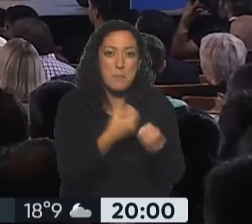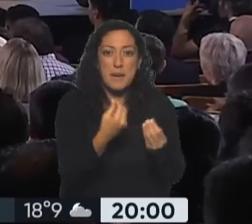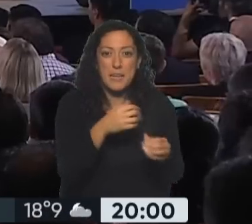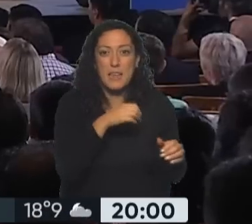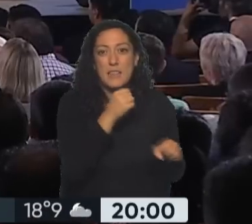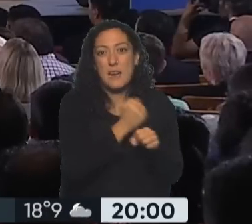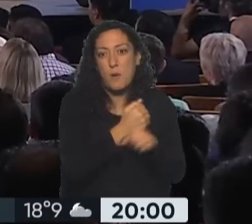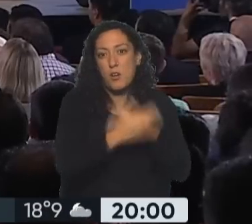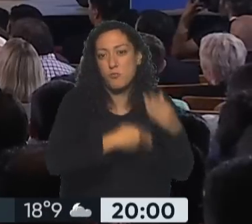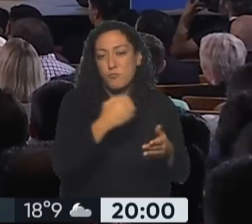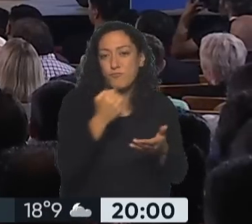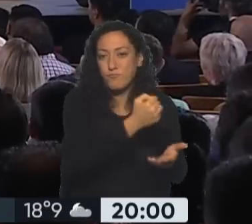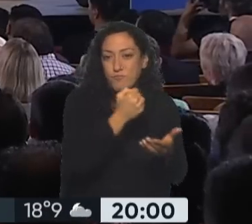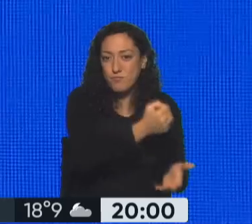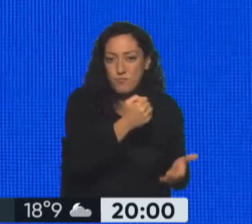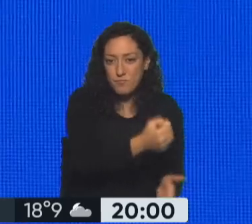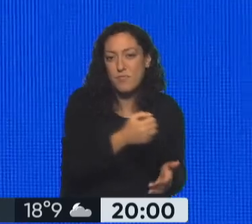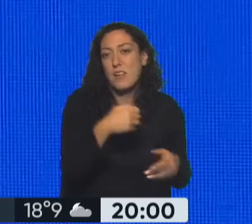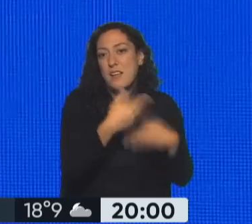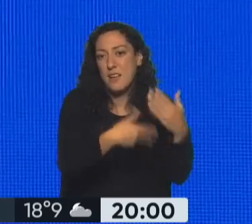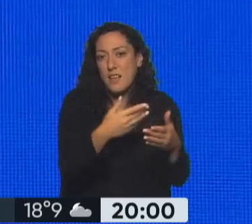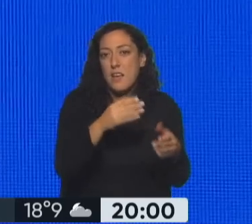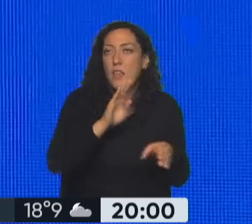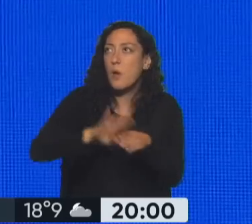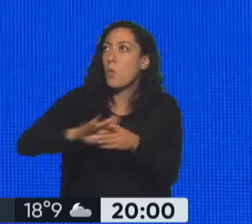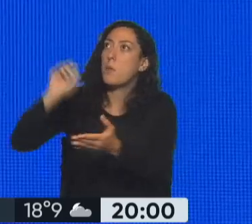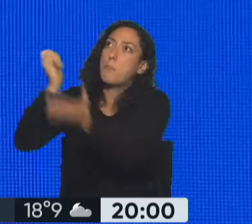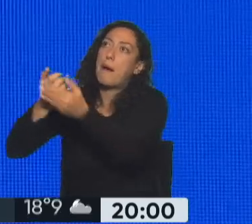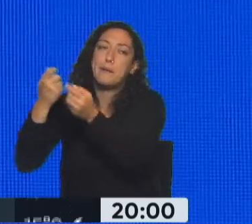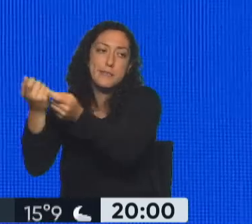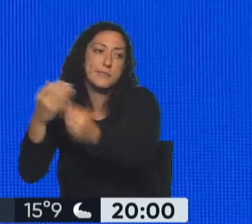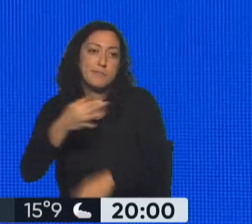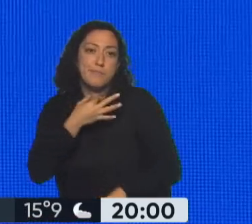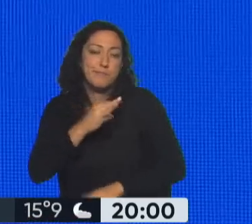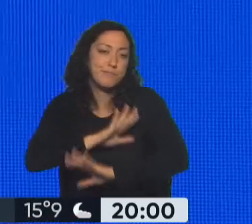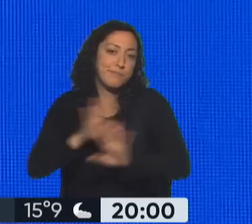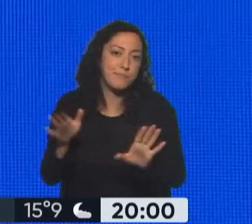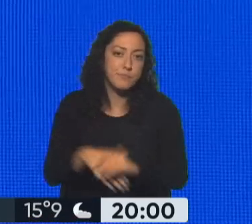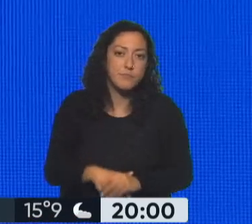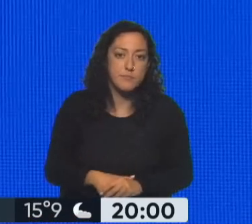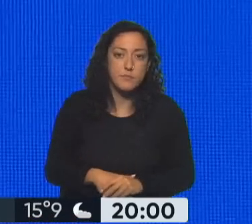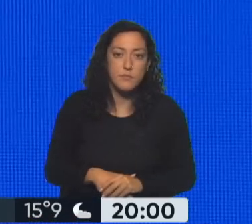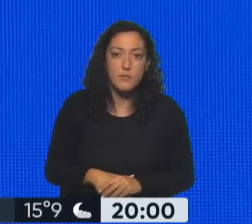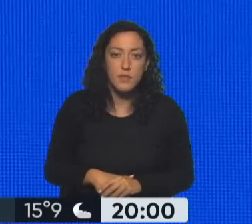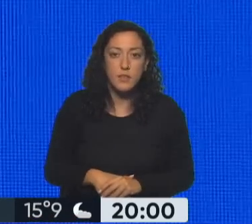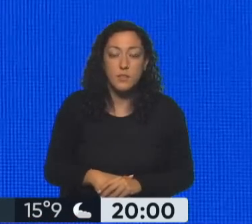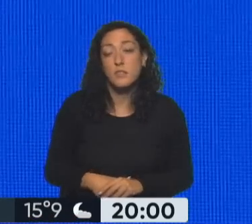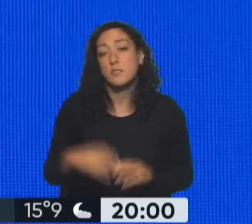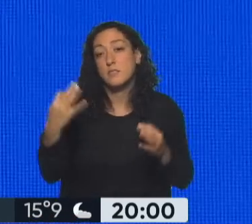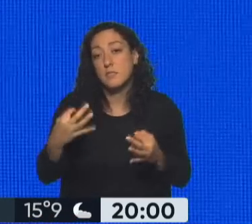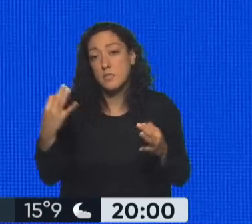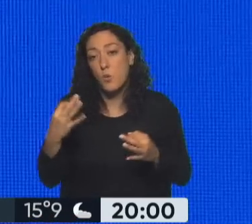actividad económica para pagar deuda. Claro que se podría haber evitado. Seguramente se habrían